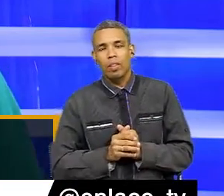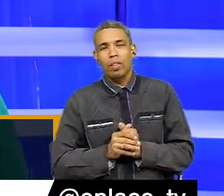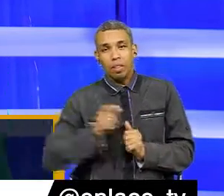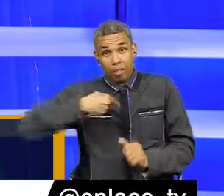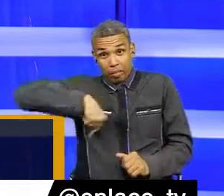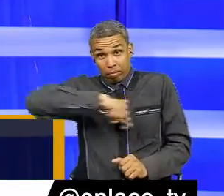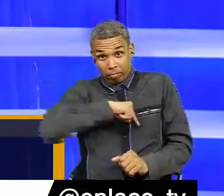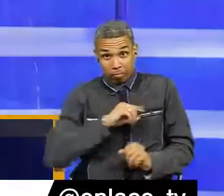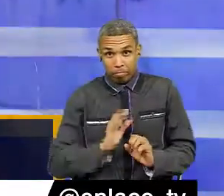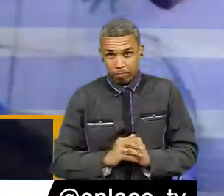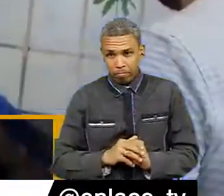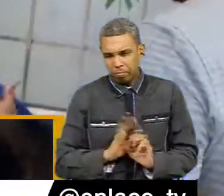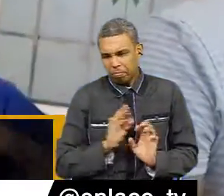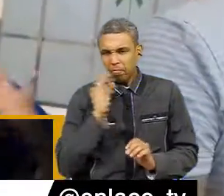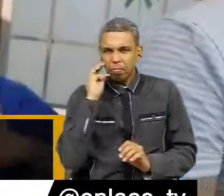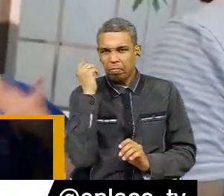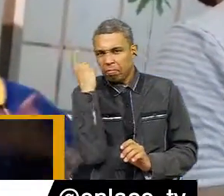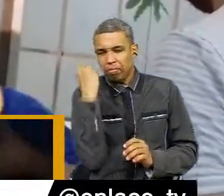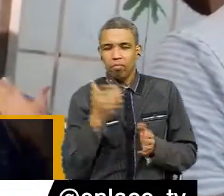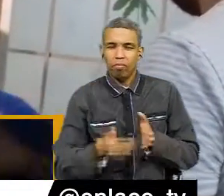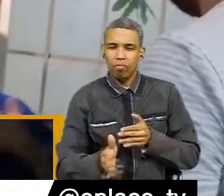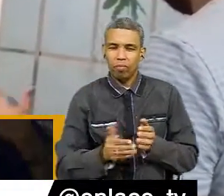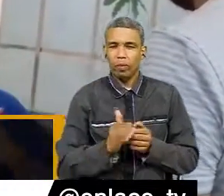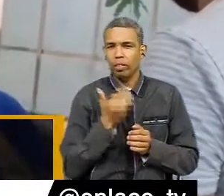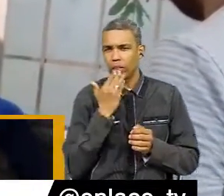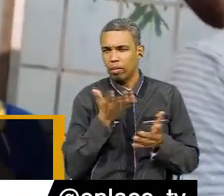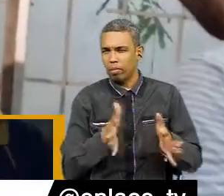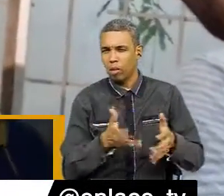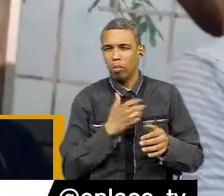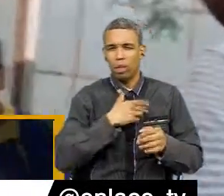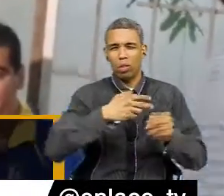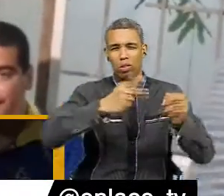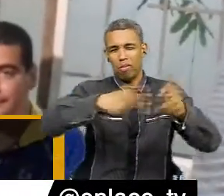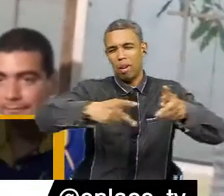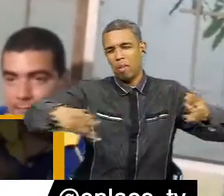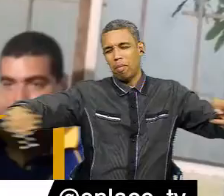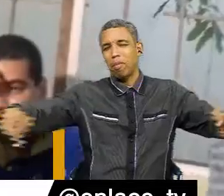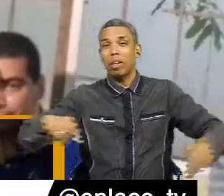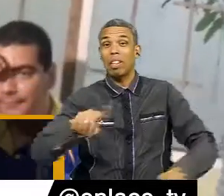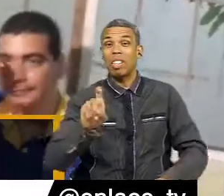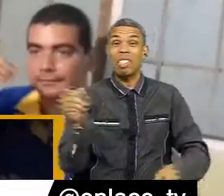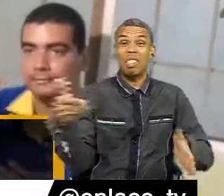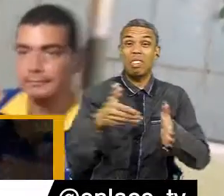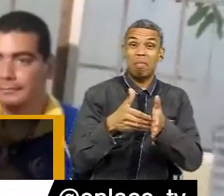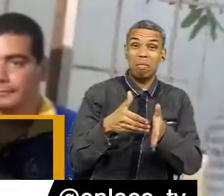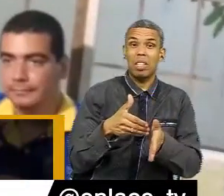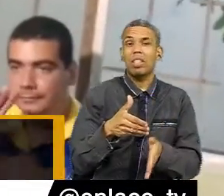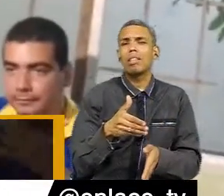categoría aficionado. Clasificamos entre 6.007 personas. Fueron